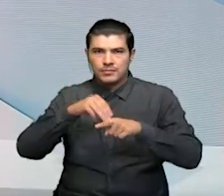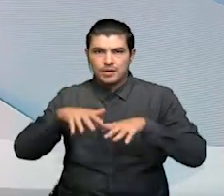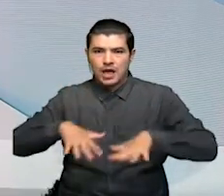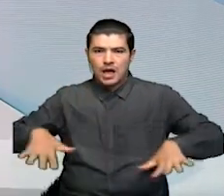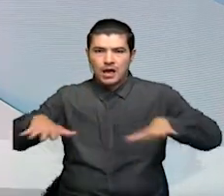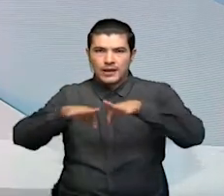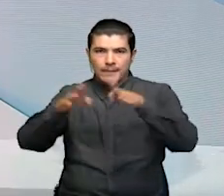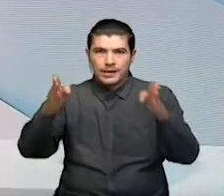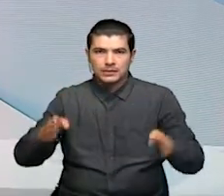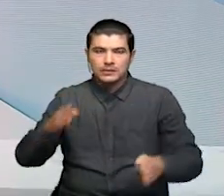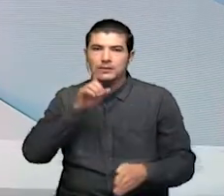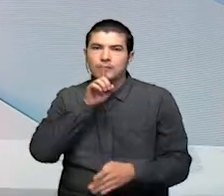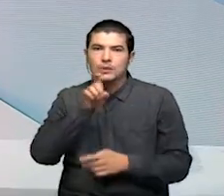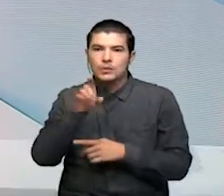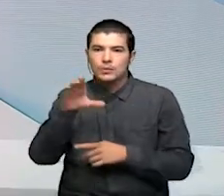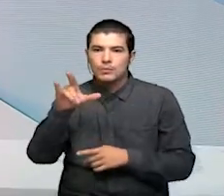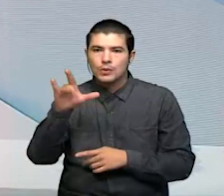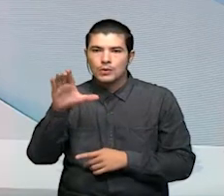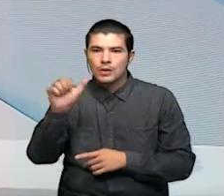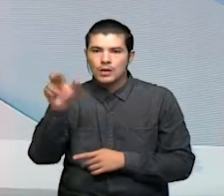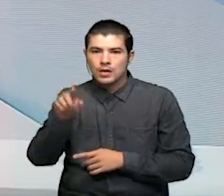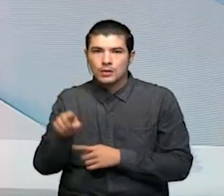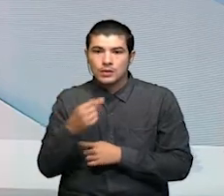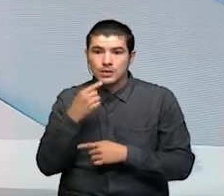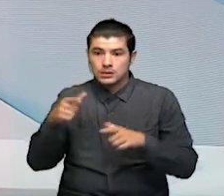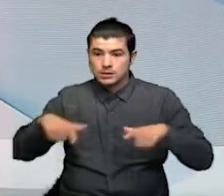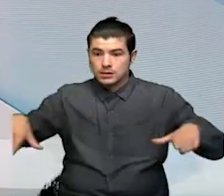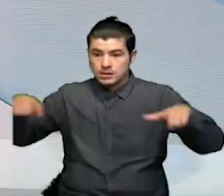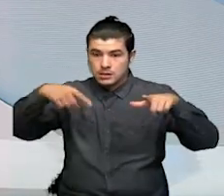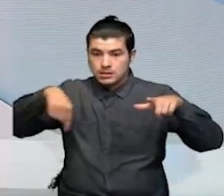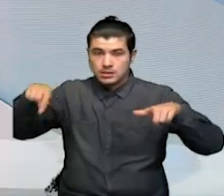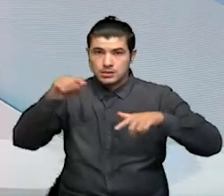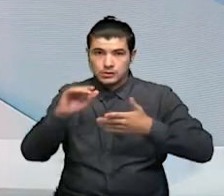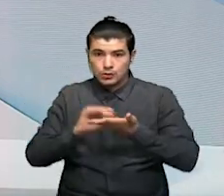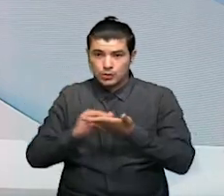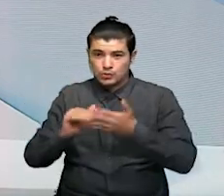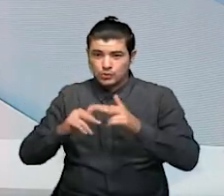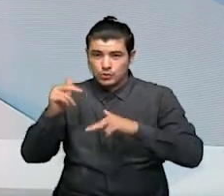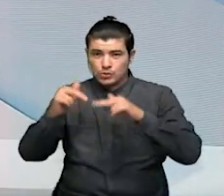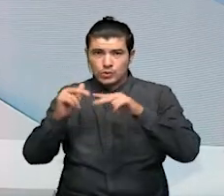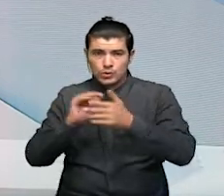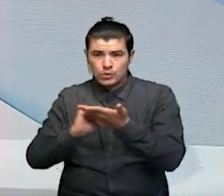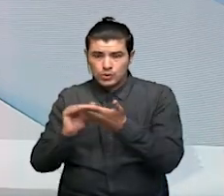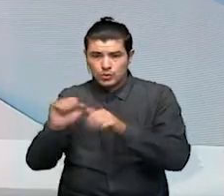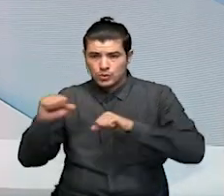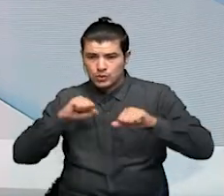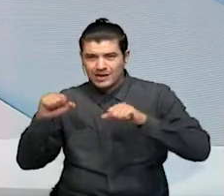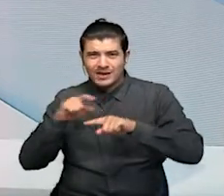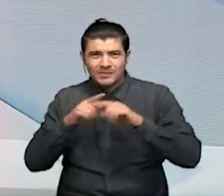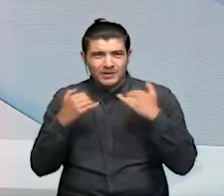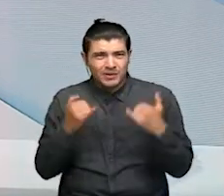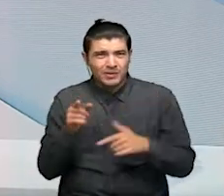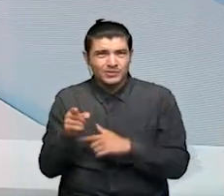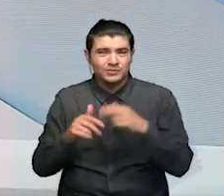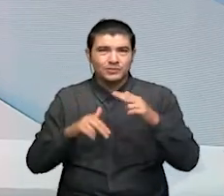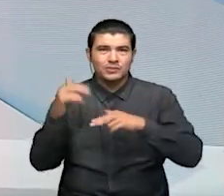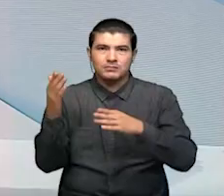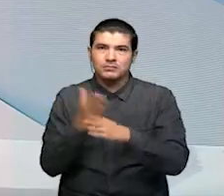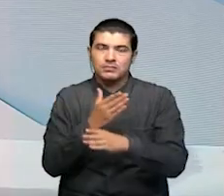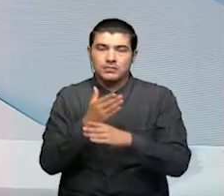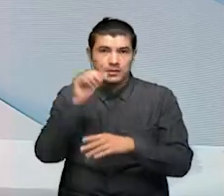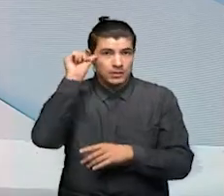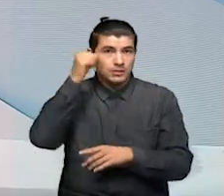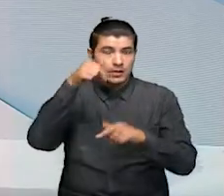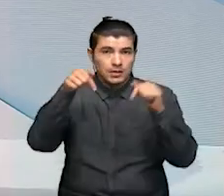búcaros quienes manifiestan que la obra fuera de ser una solución de movilidad se ha convertido en un verdadero problema recuerde que el oriente